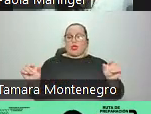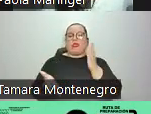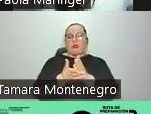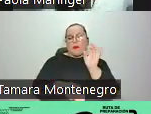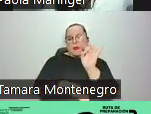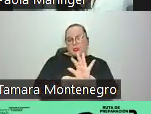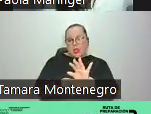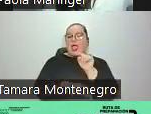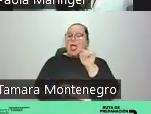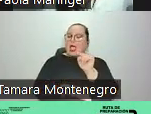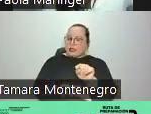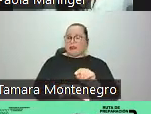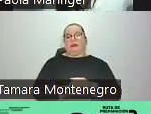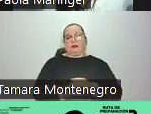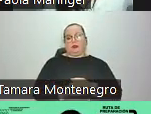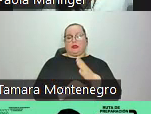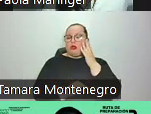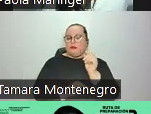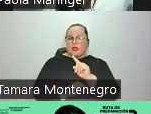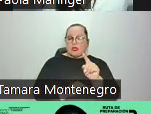creaempleo@santotomas.cl. No se te olvide,